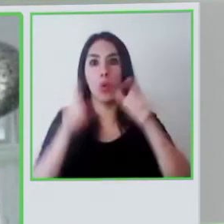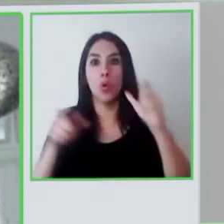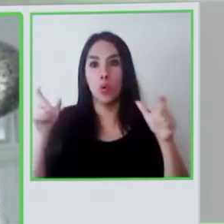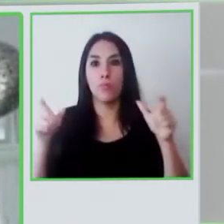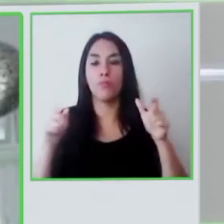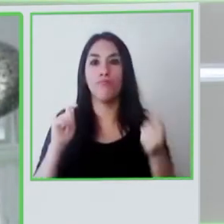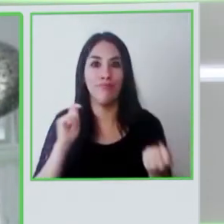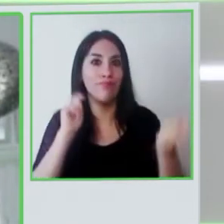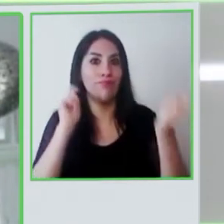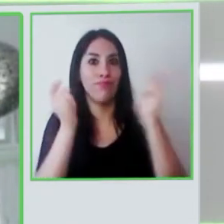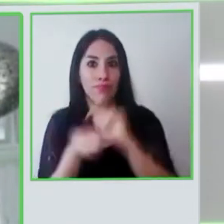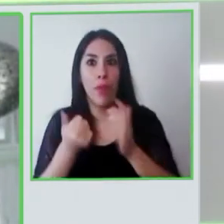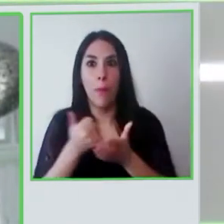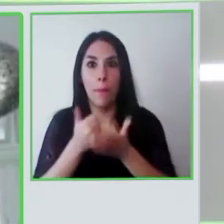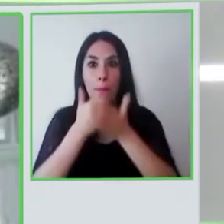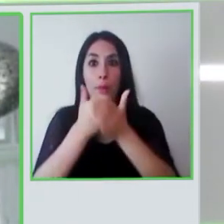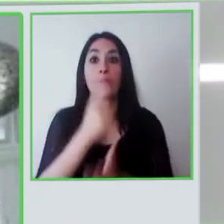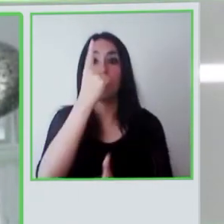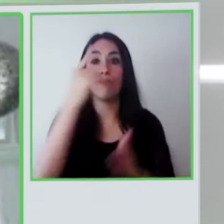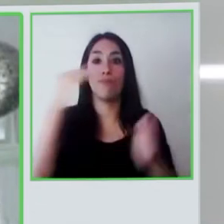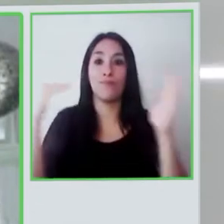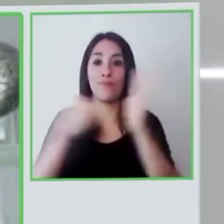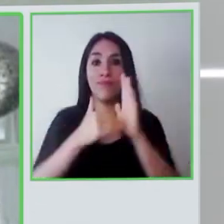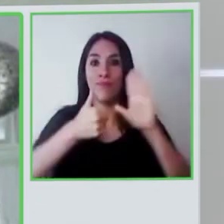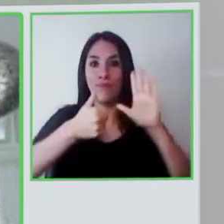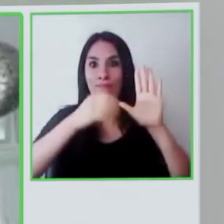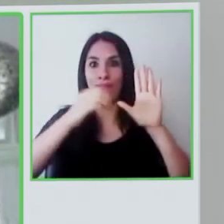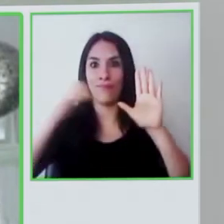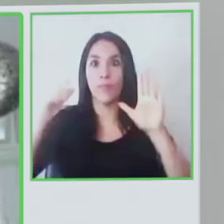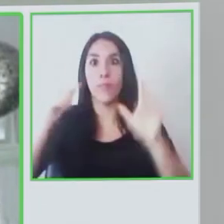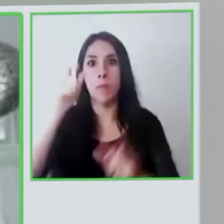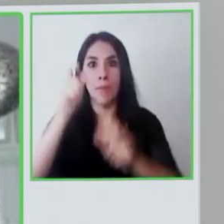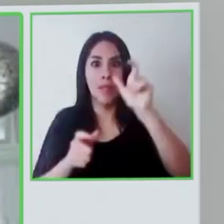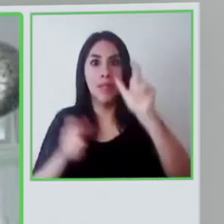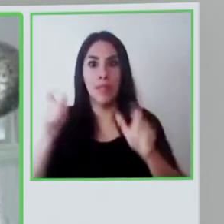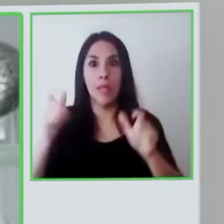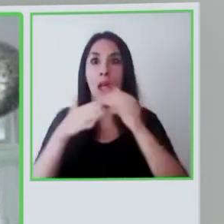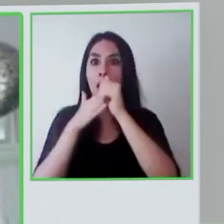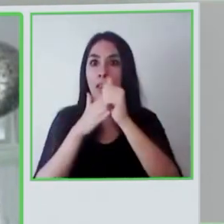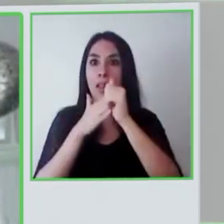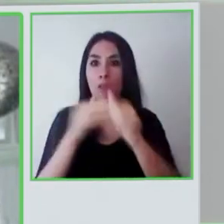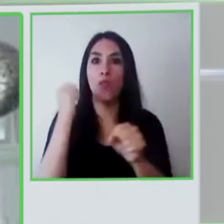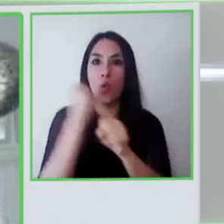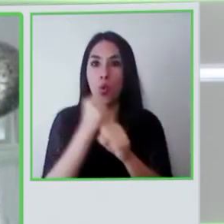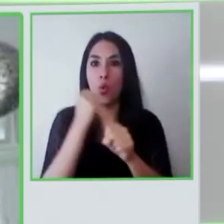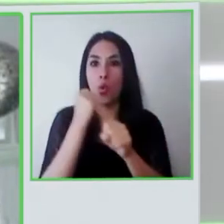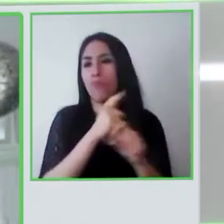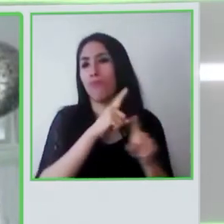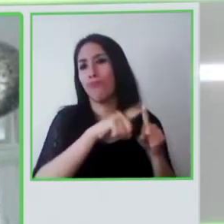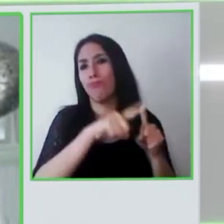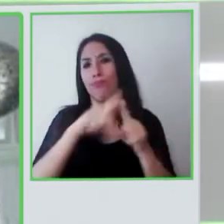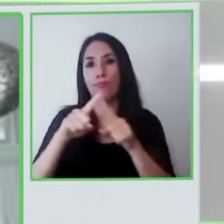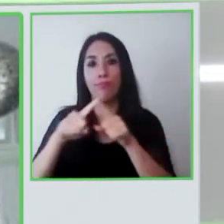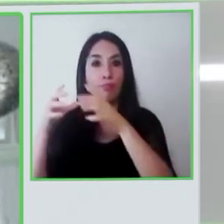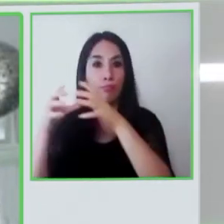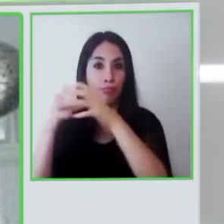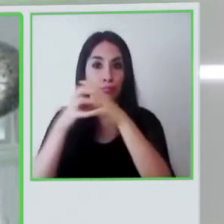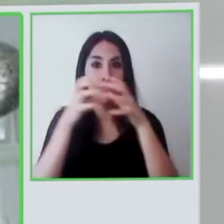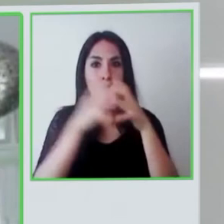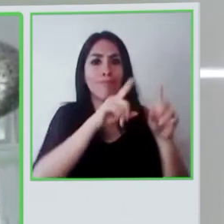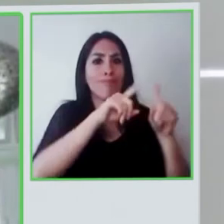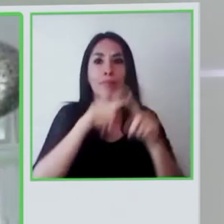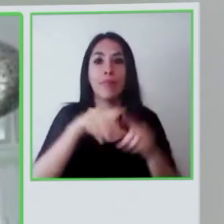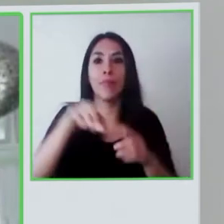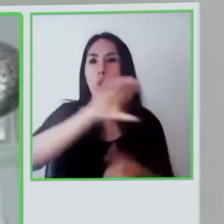líderes en muchas organizaciones muchas globales y muchas basadas en diferentes países en todo el mundo incluyendo